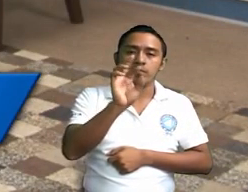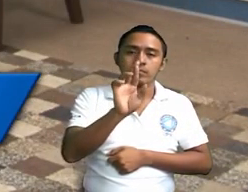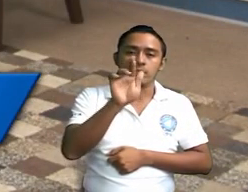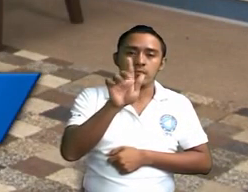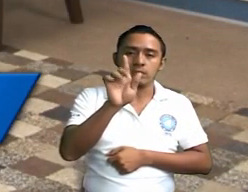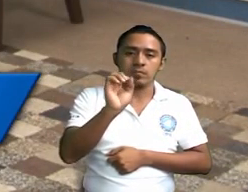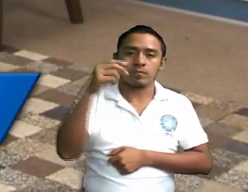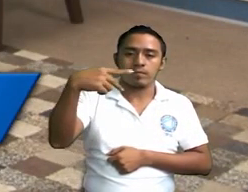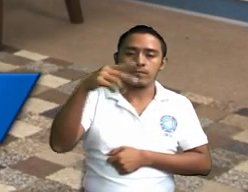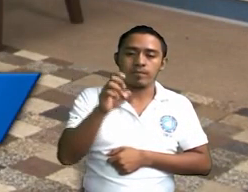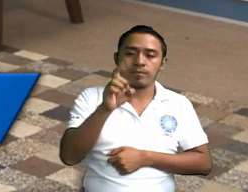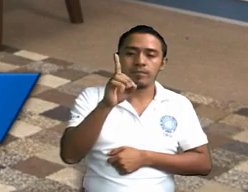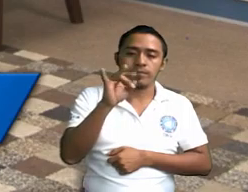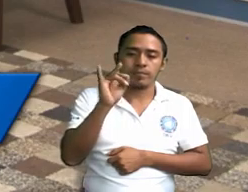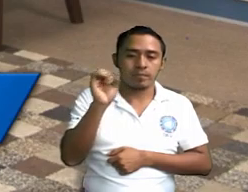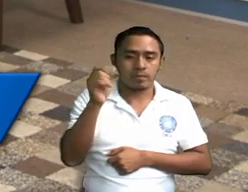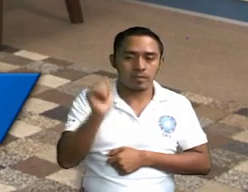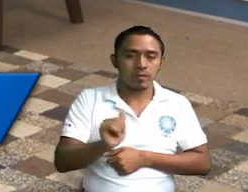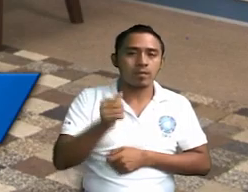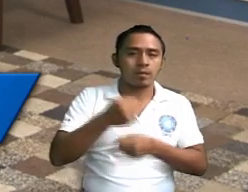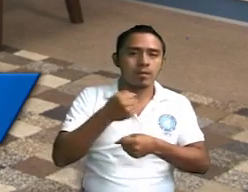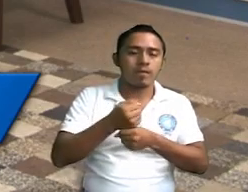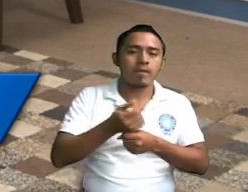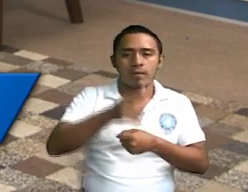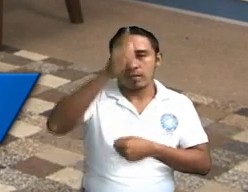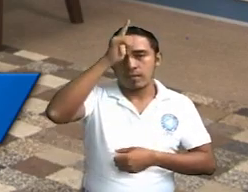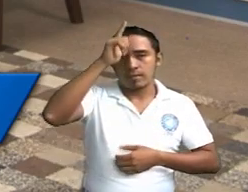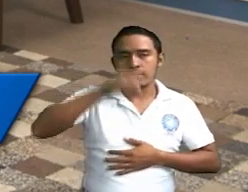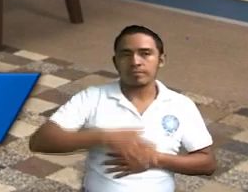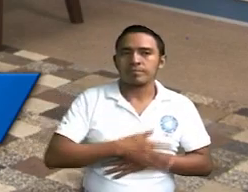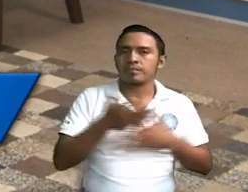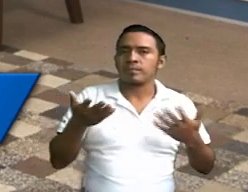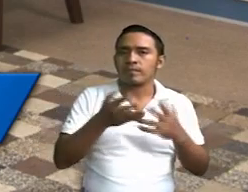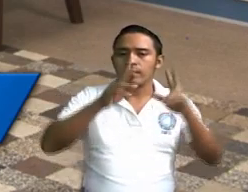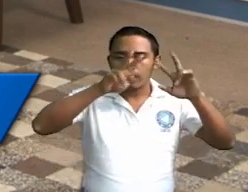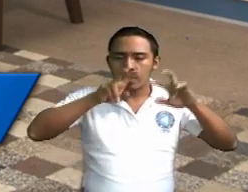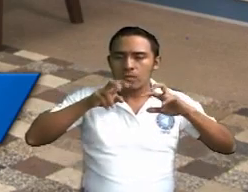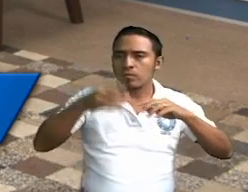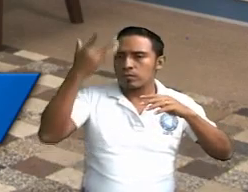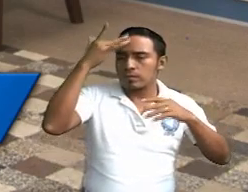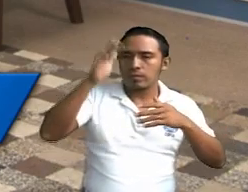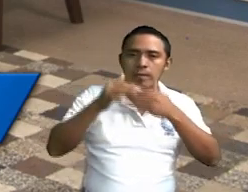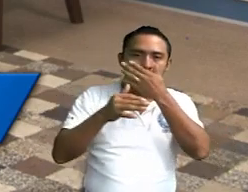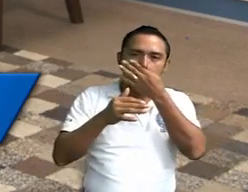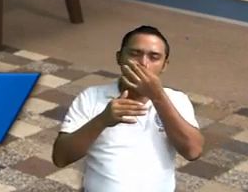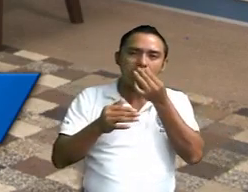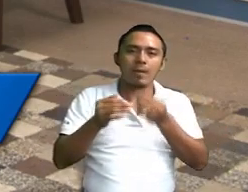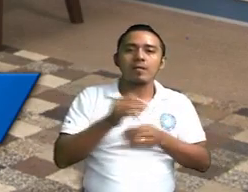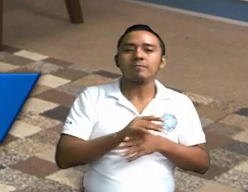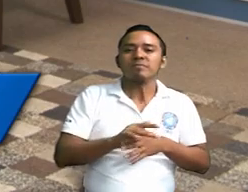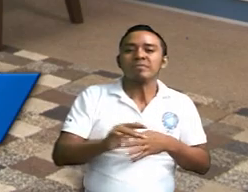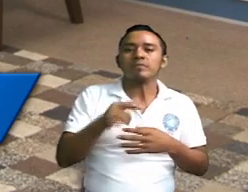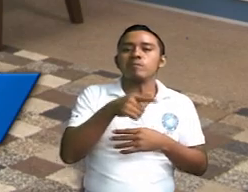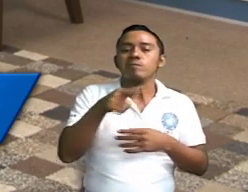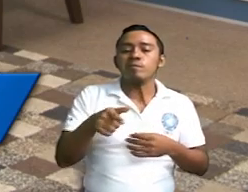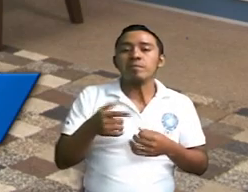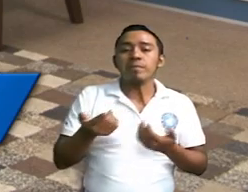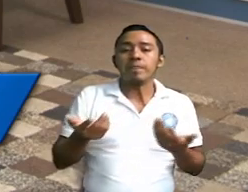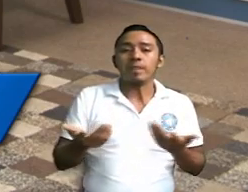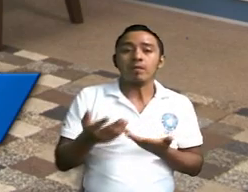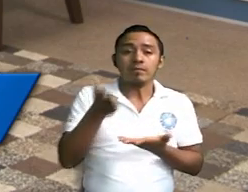Nacional Alemán Nicaragüense. Doctor, el diagnóstico, ¿cómo ustedes, qué exámenes utilizan para diagnosticar